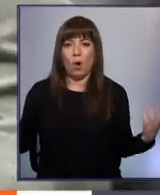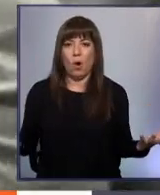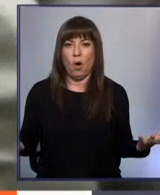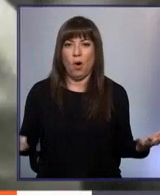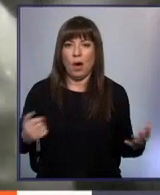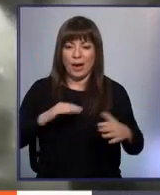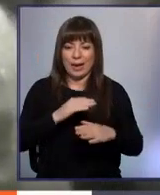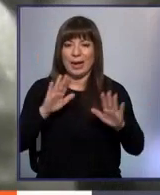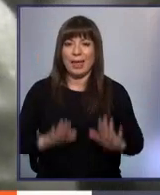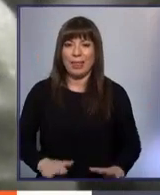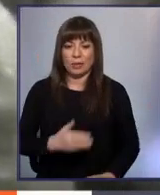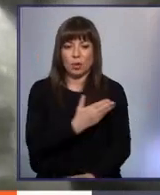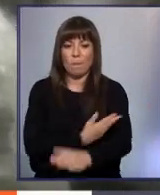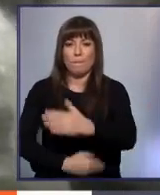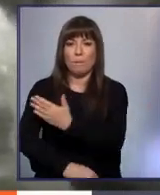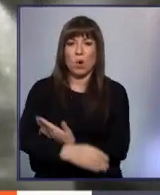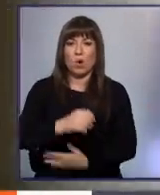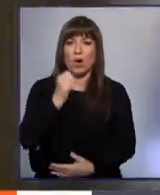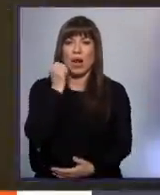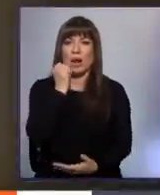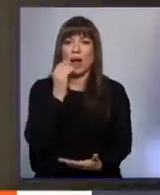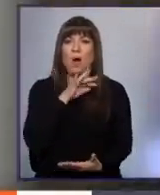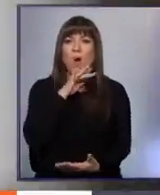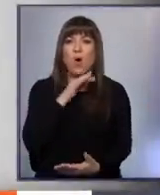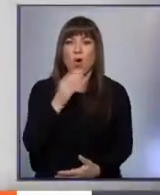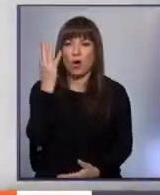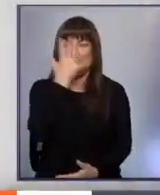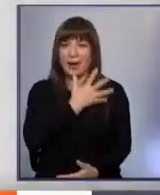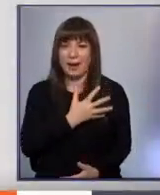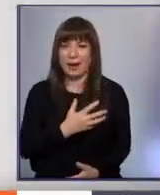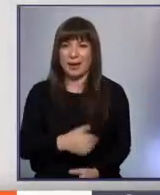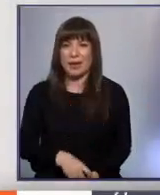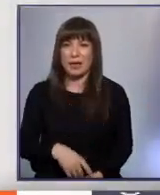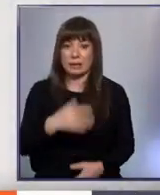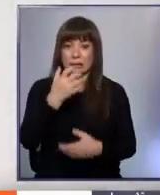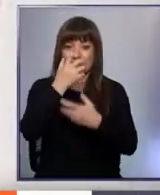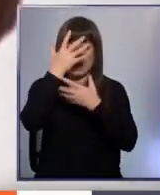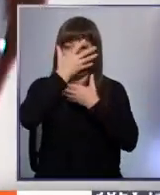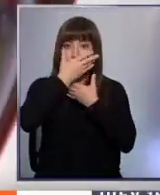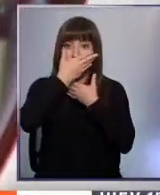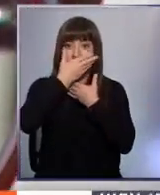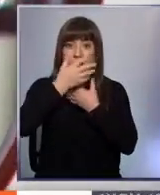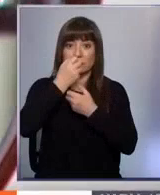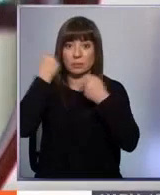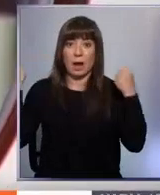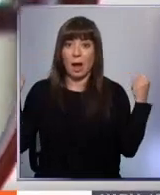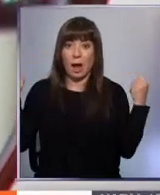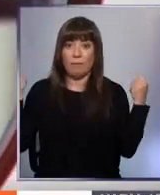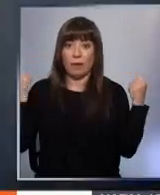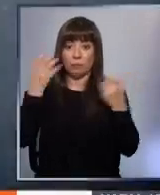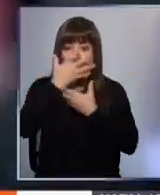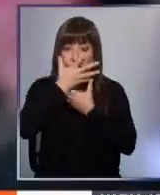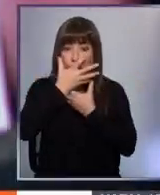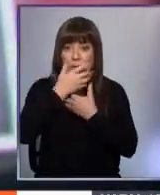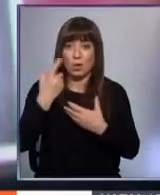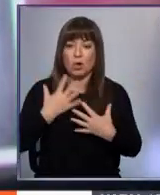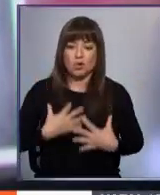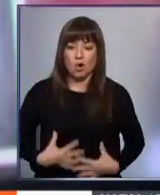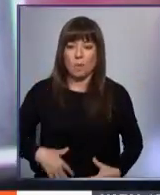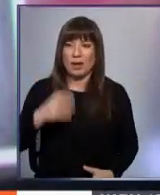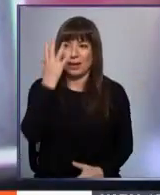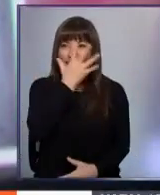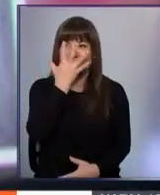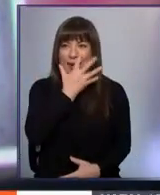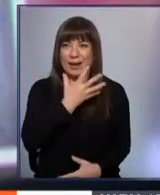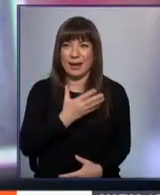una polera de color negro. Se había sacado la mascarilla y lo vemos tal cual nos describen los testigos, con ropa negra y en